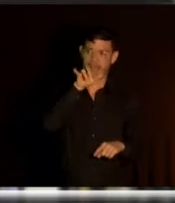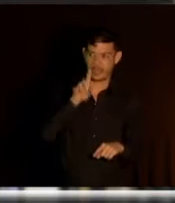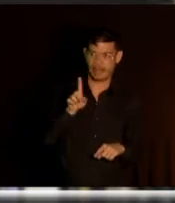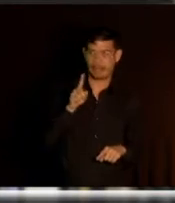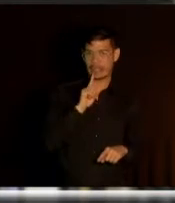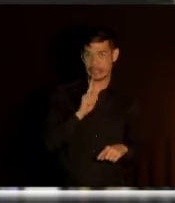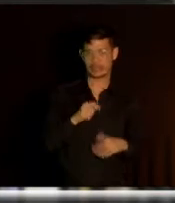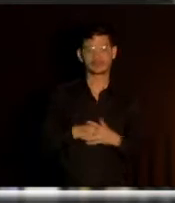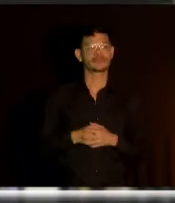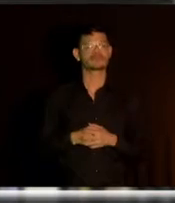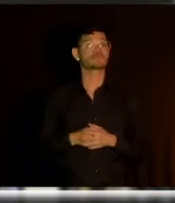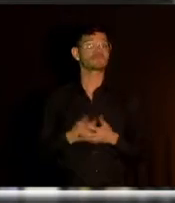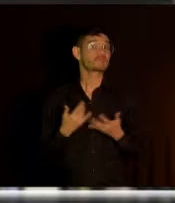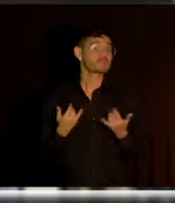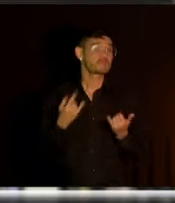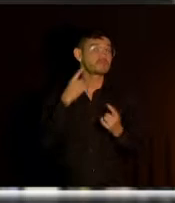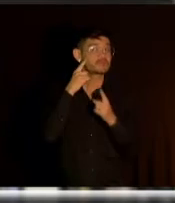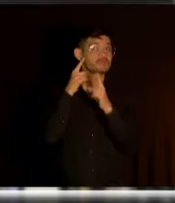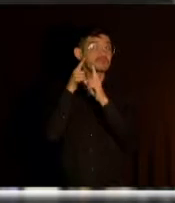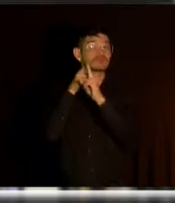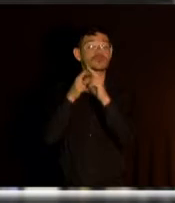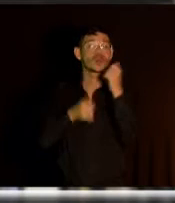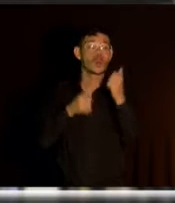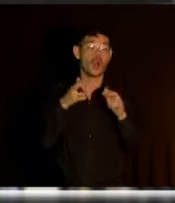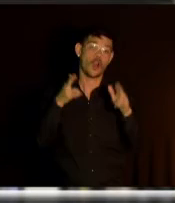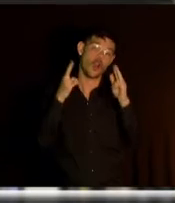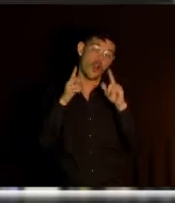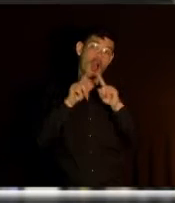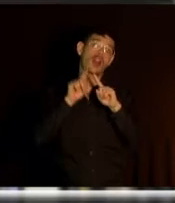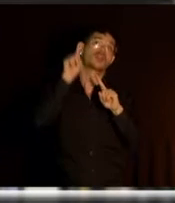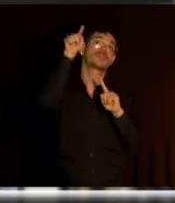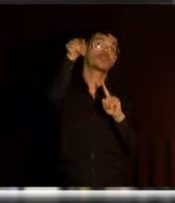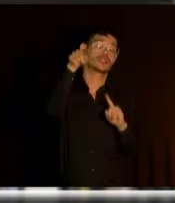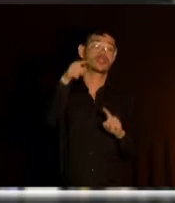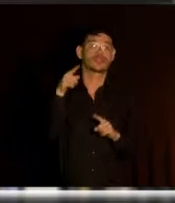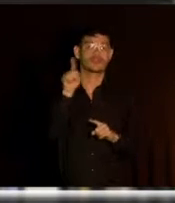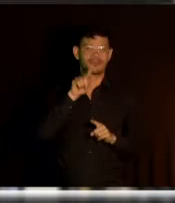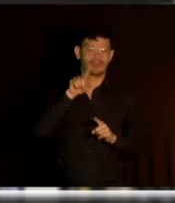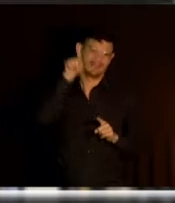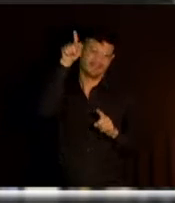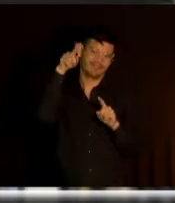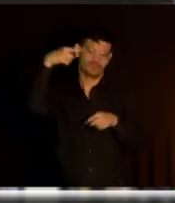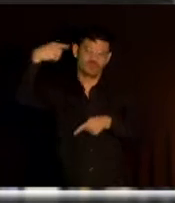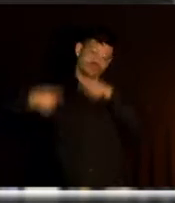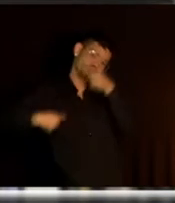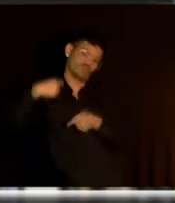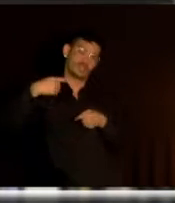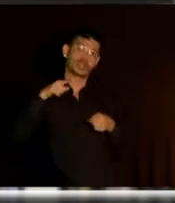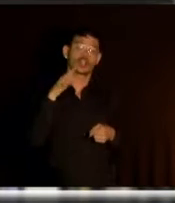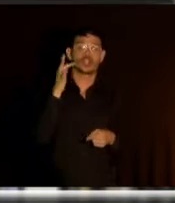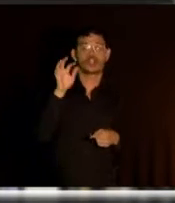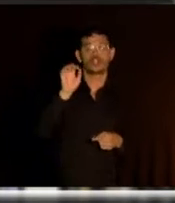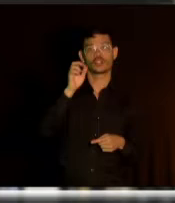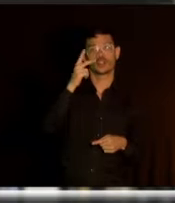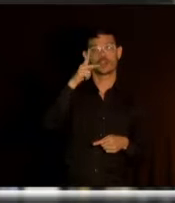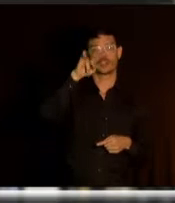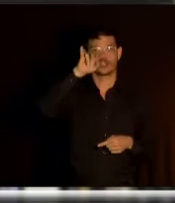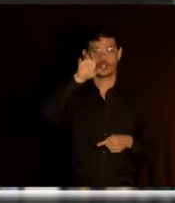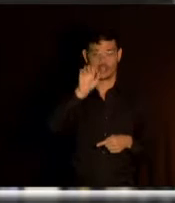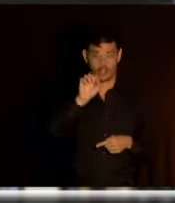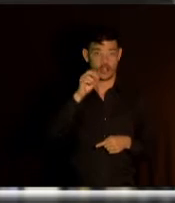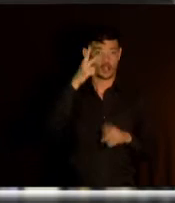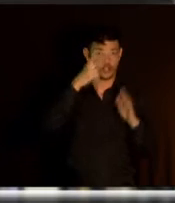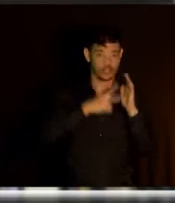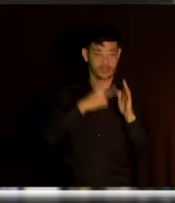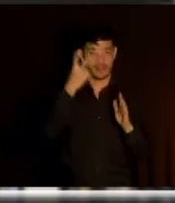lo que se espera es que a Tokio 2020 todos los países de América estén